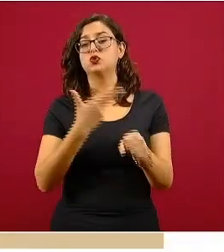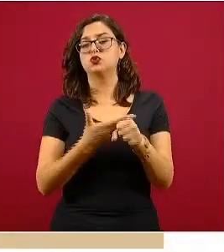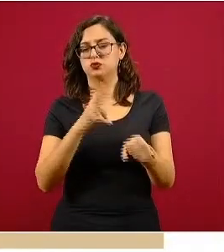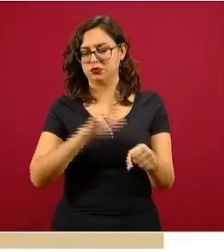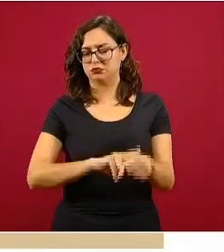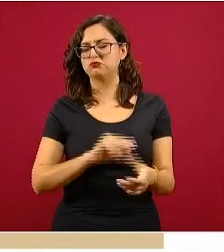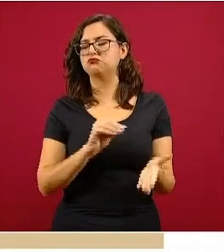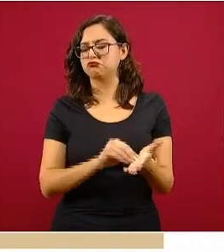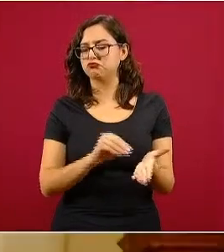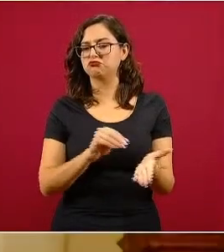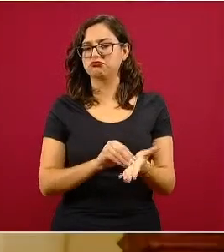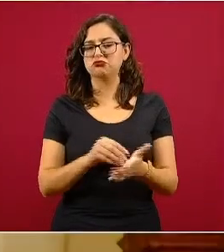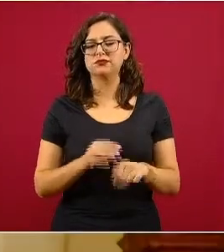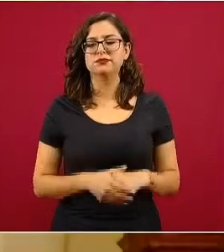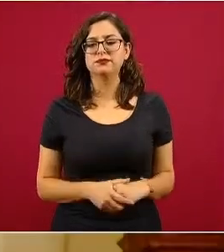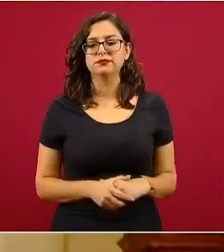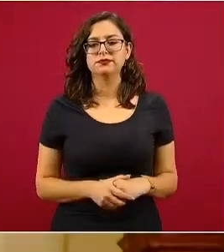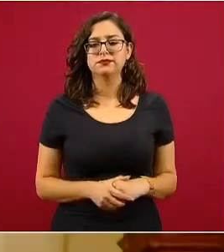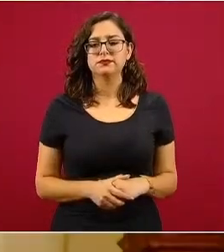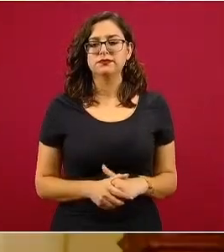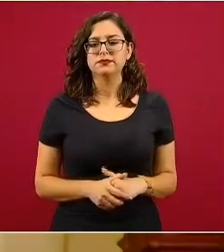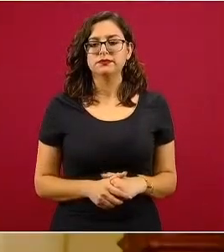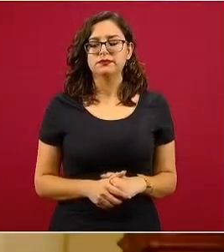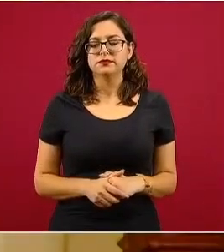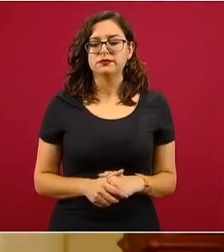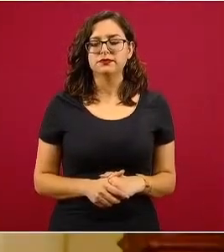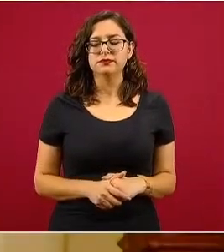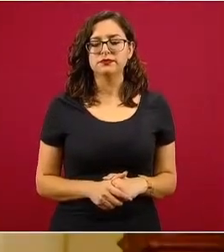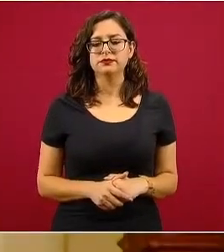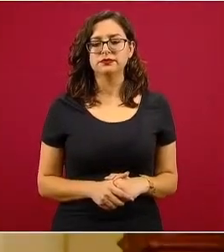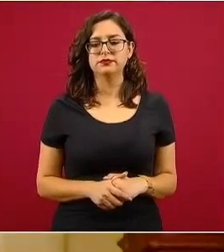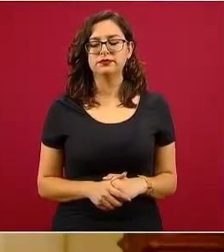diferentes áreas. Veamos el siguiente estado.